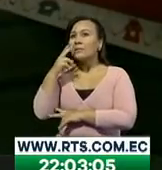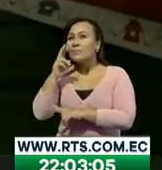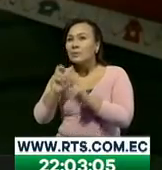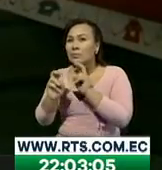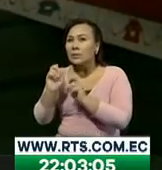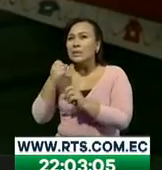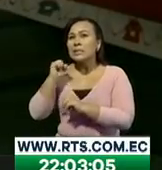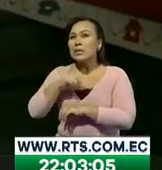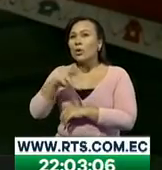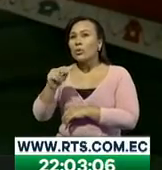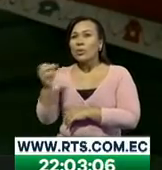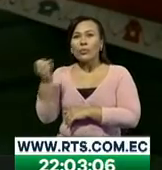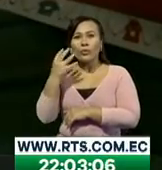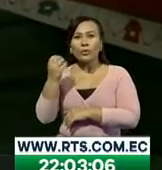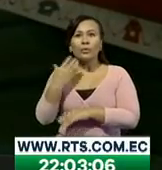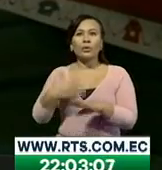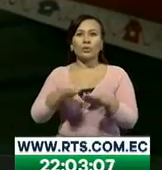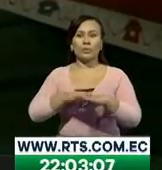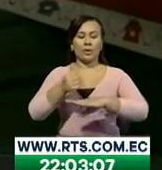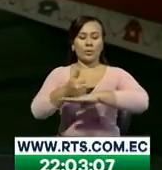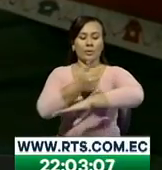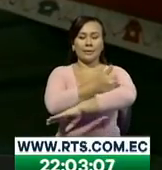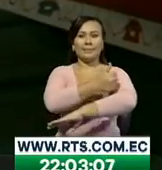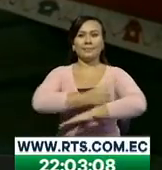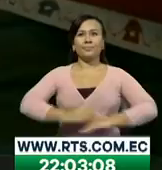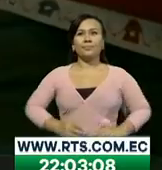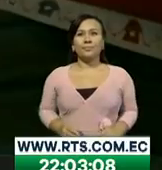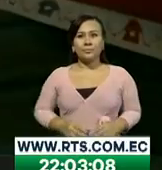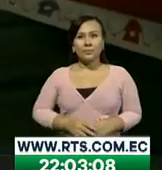escuchemos las declaraciones de las autoridades